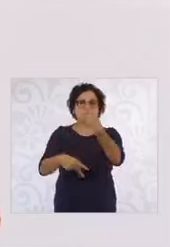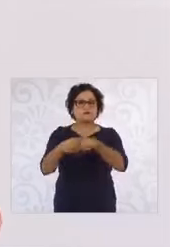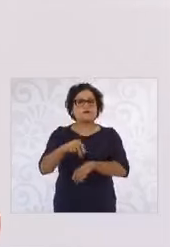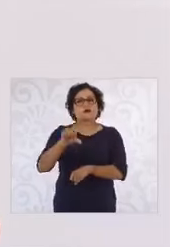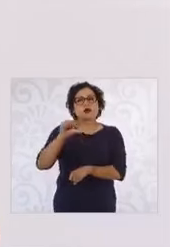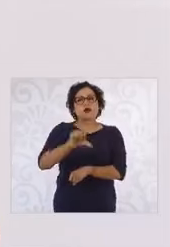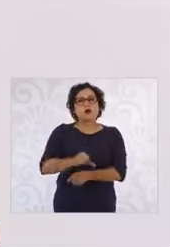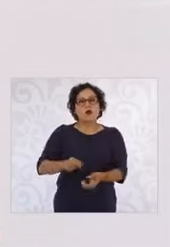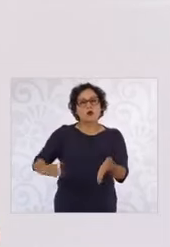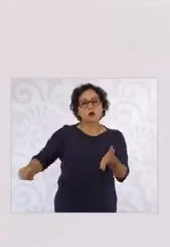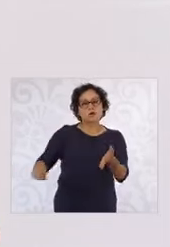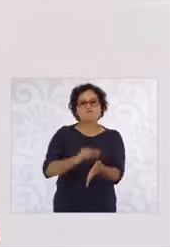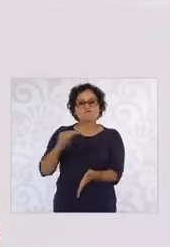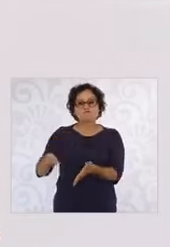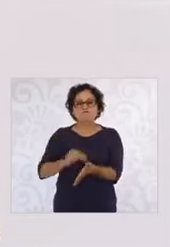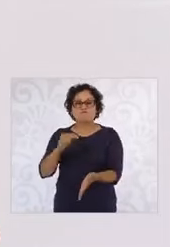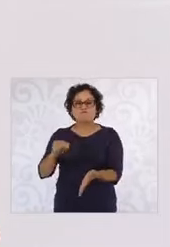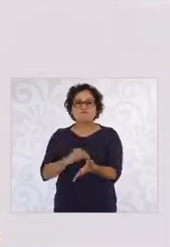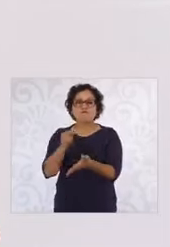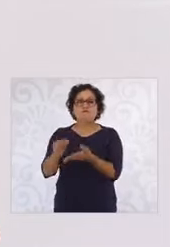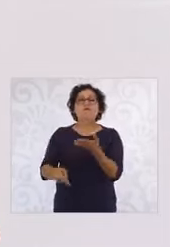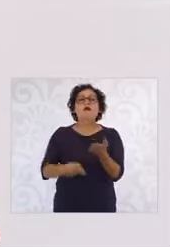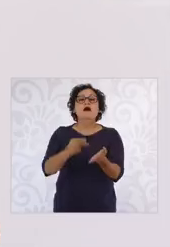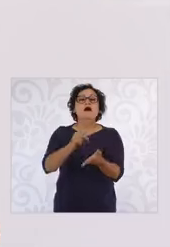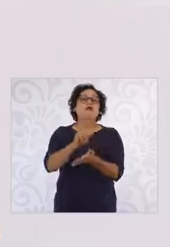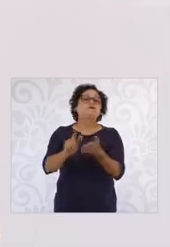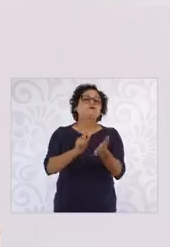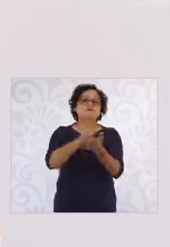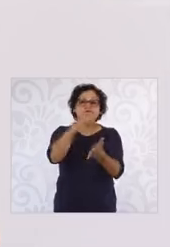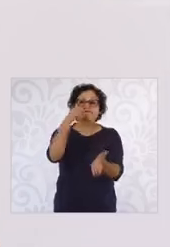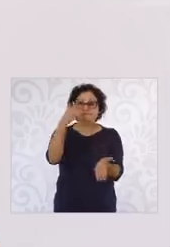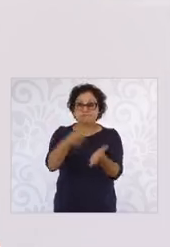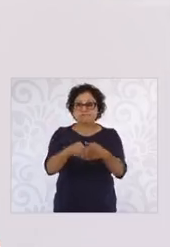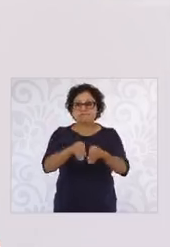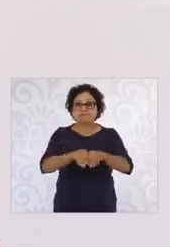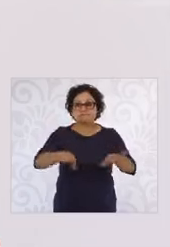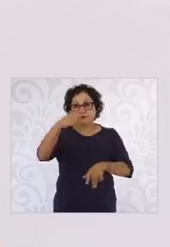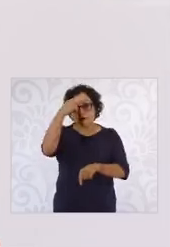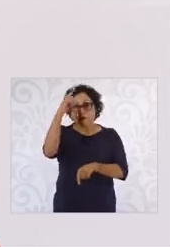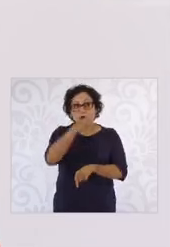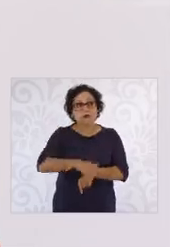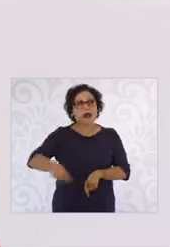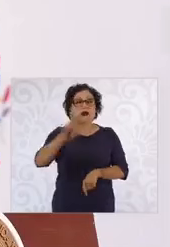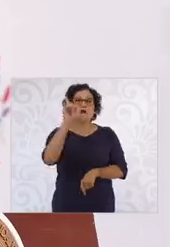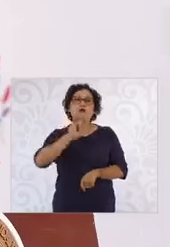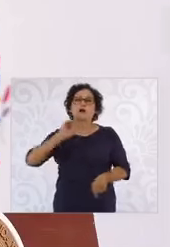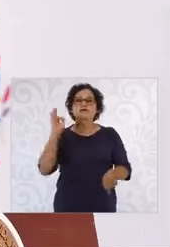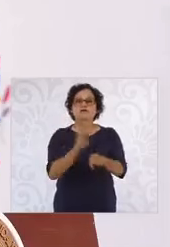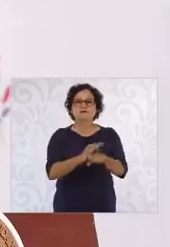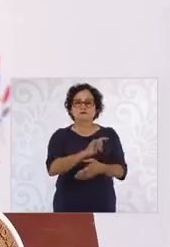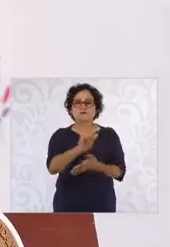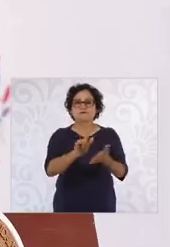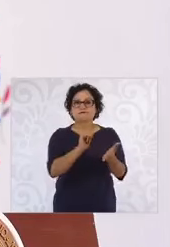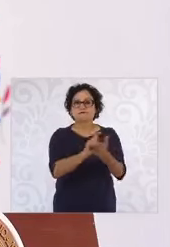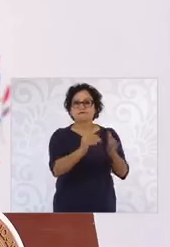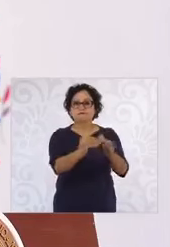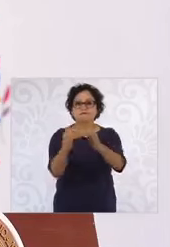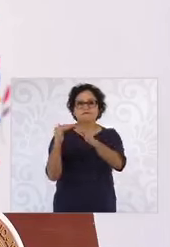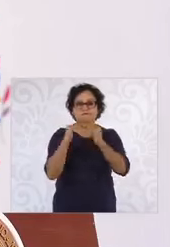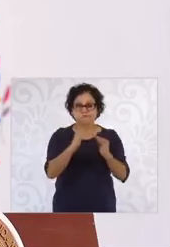constitucional para la igualdad sustantiva de las mujeres. Y nos acompaña Bulmaro Juárez para